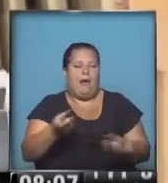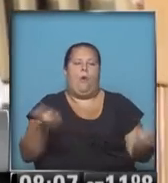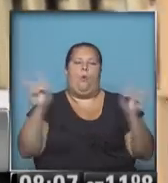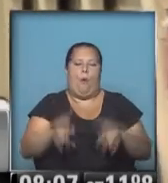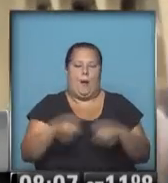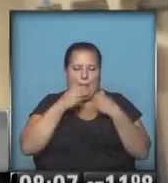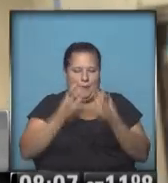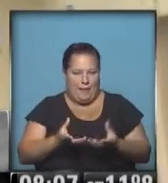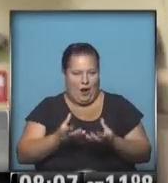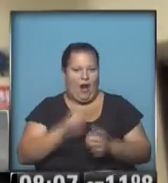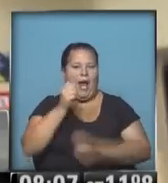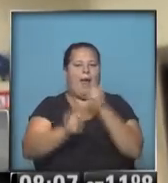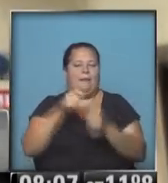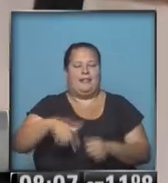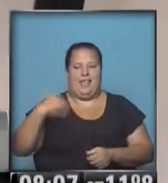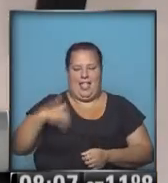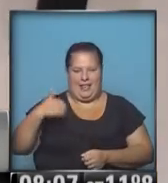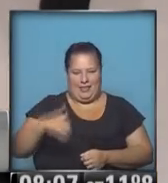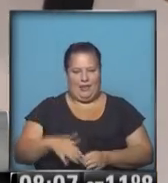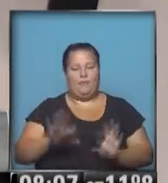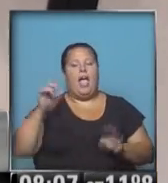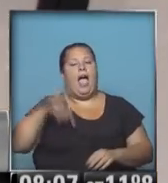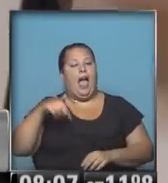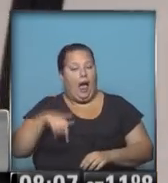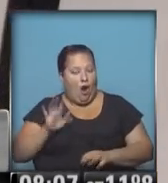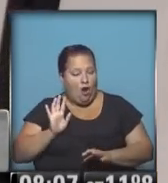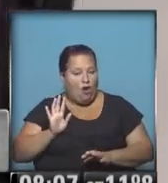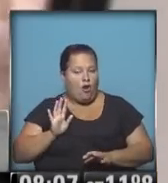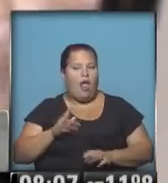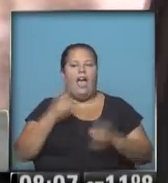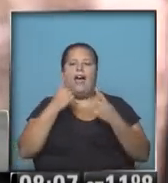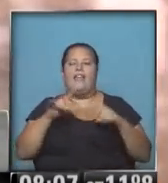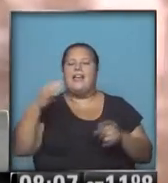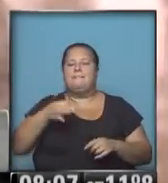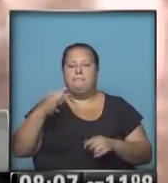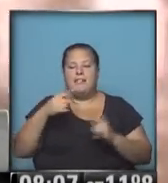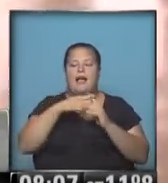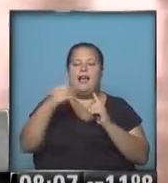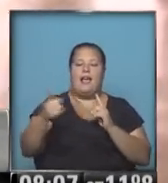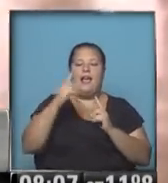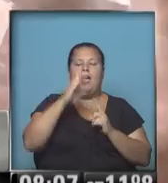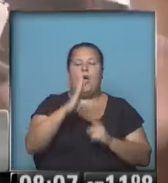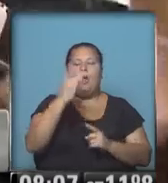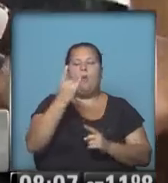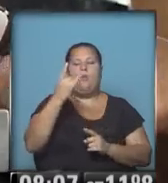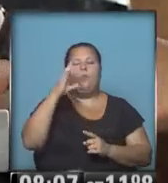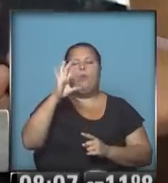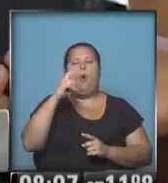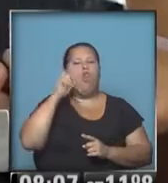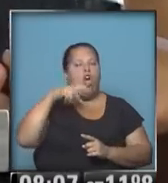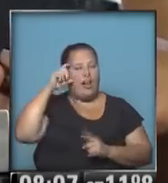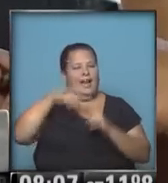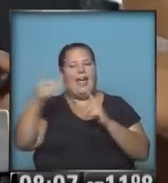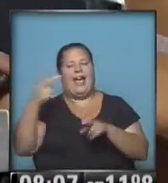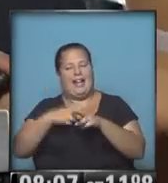recuperación de la industria nacional. Por ahora la idea es un servicio diferencial que una Boulogne con